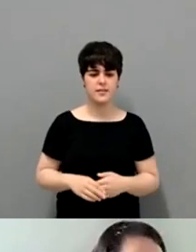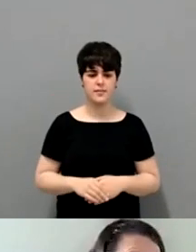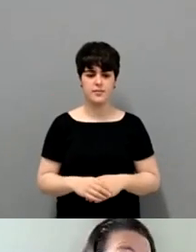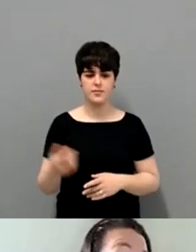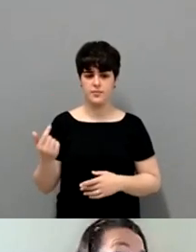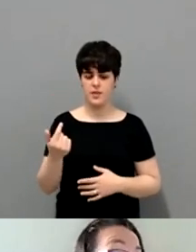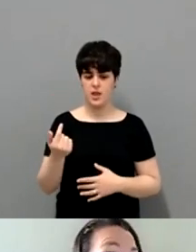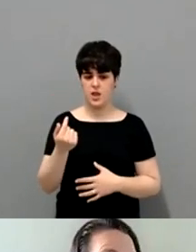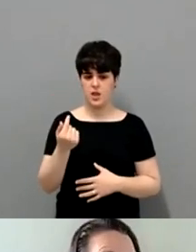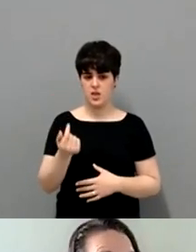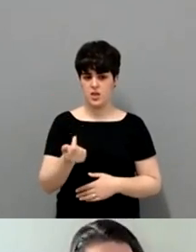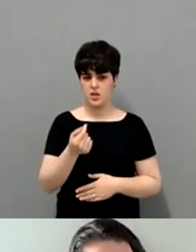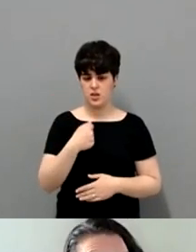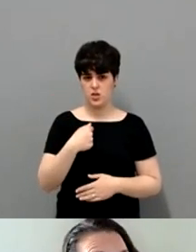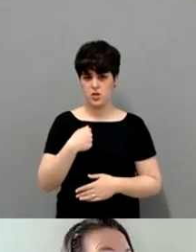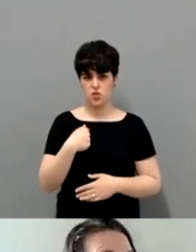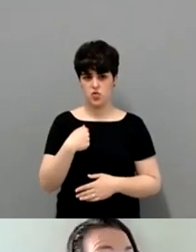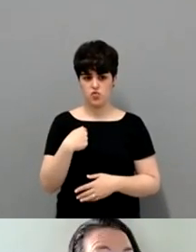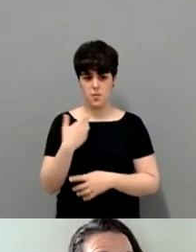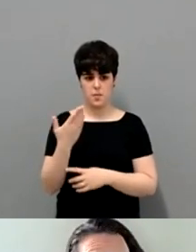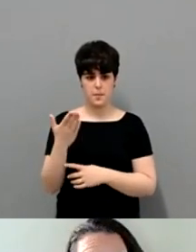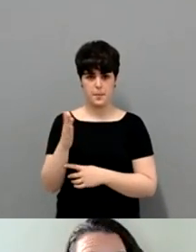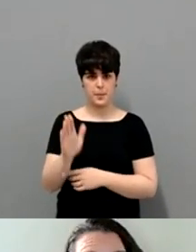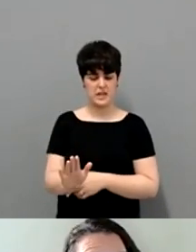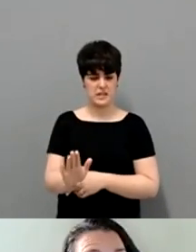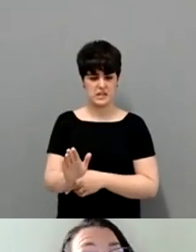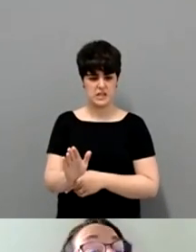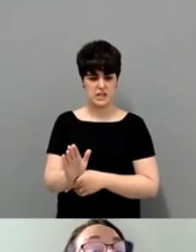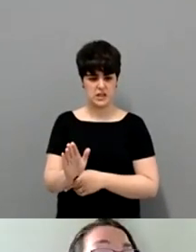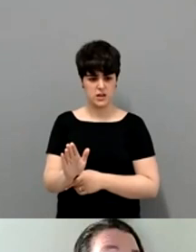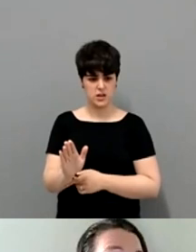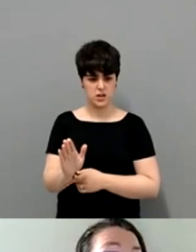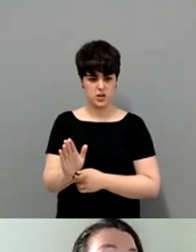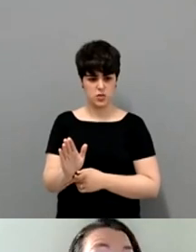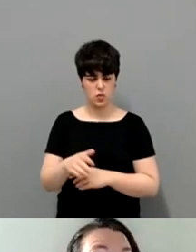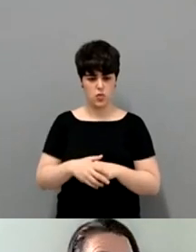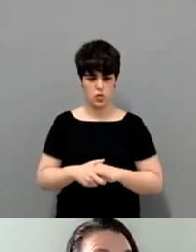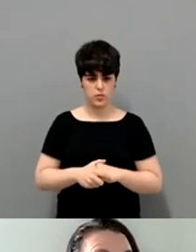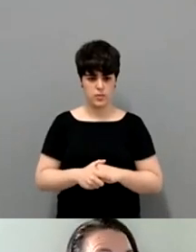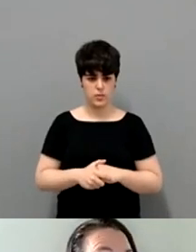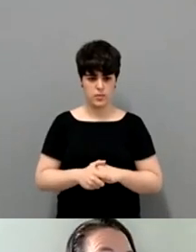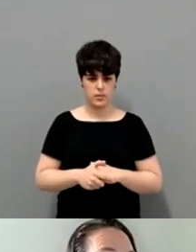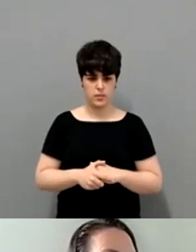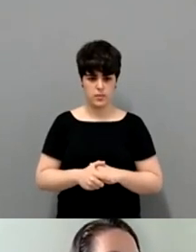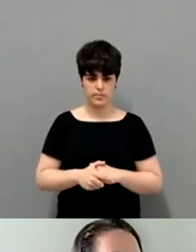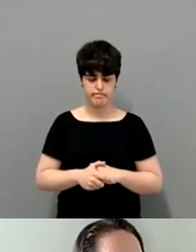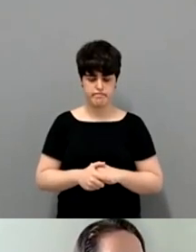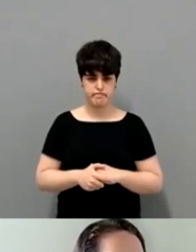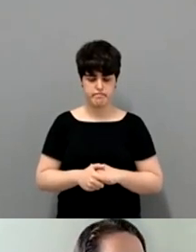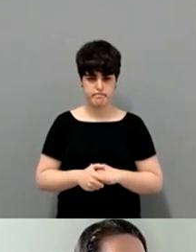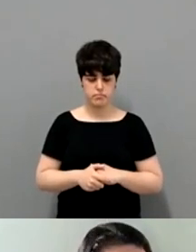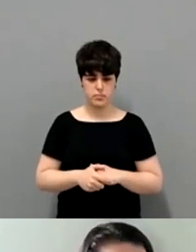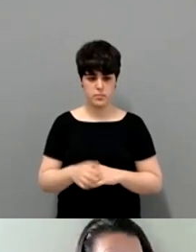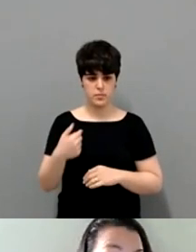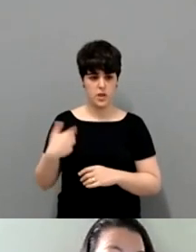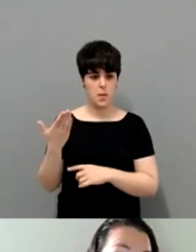Yo me presento al empleo público. Yo